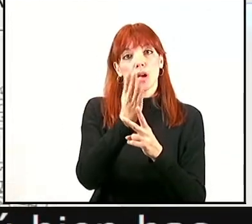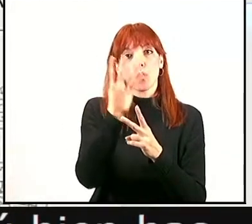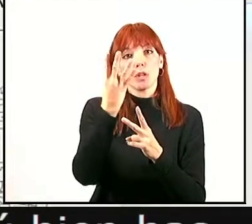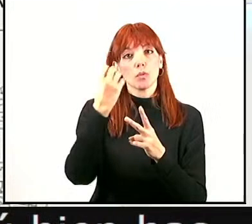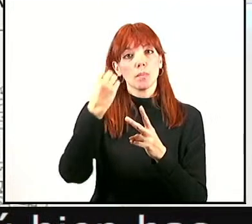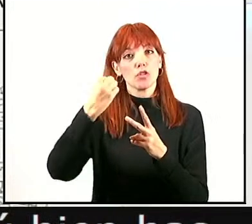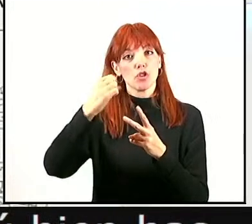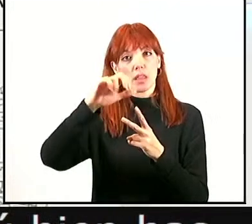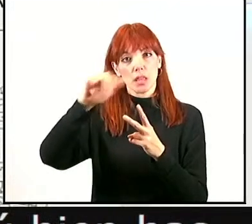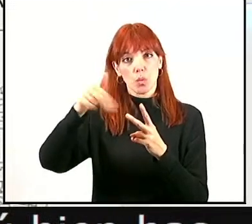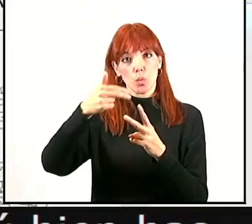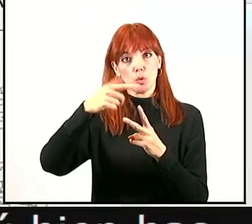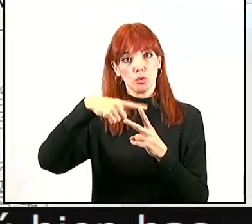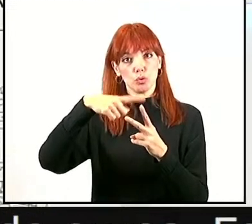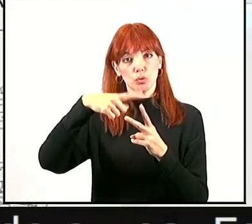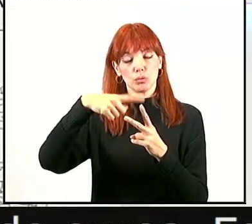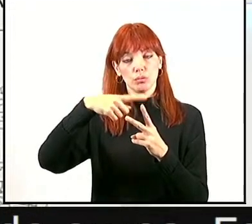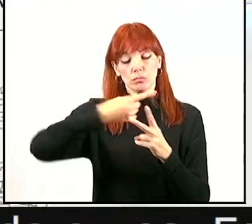Esa primera línea